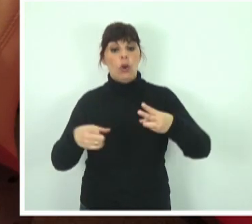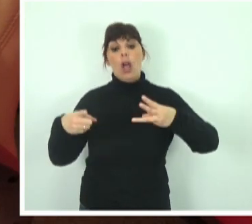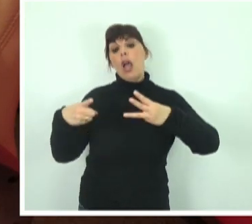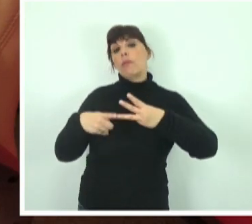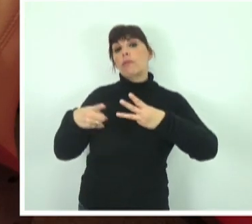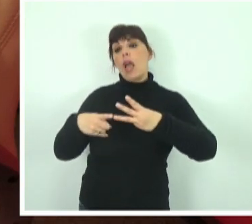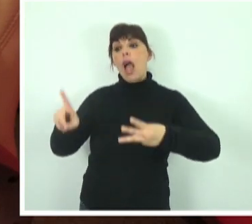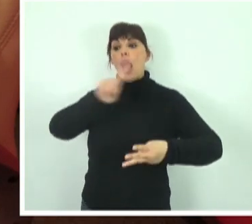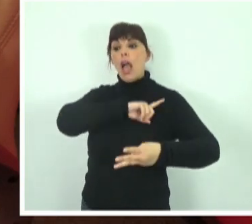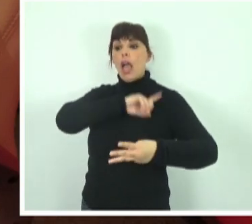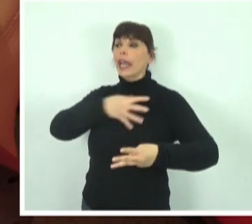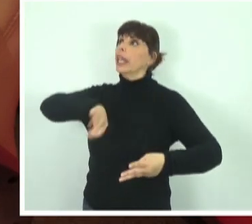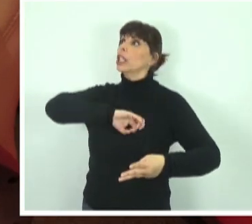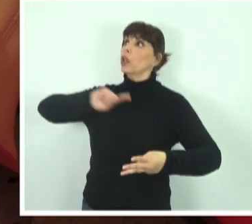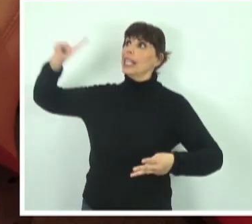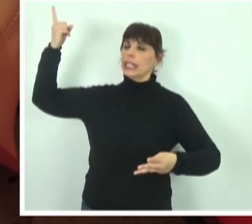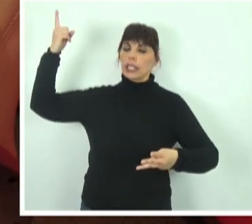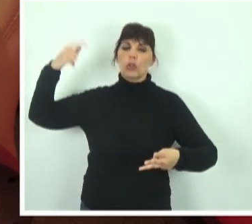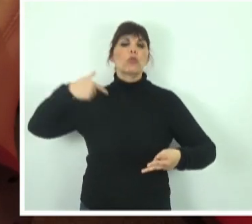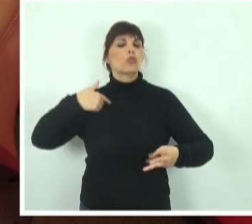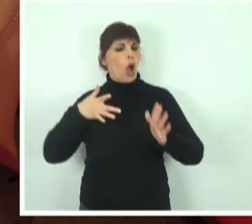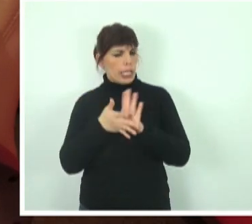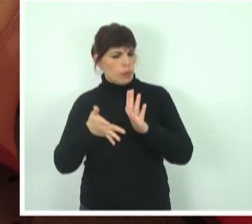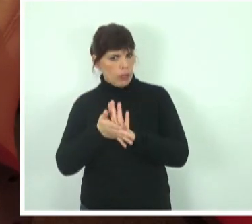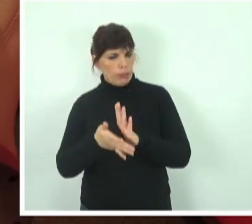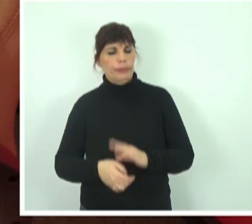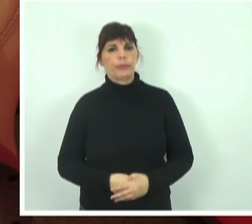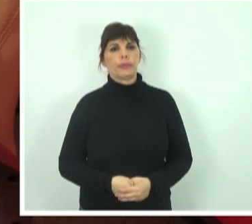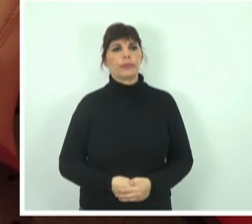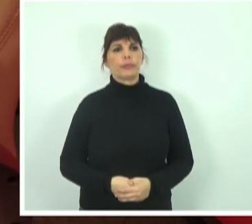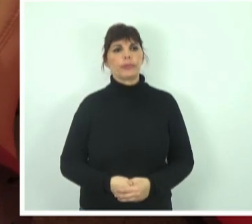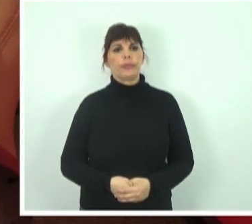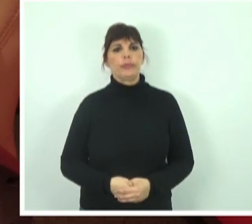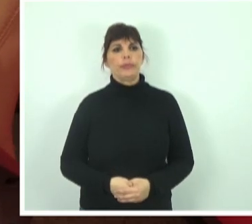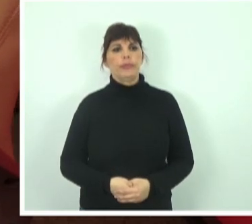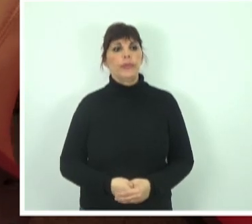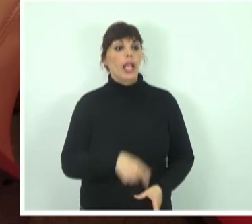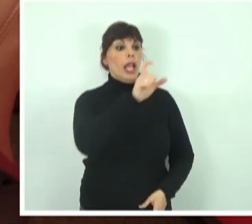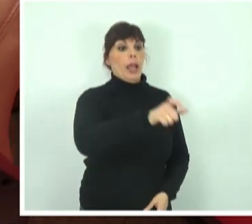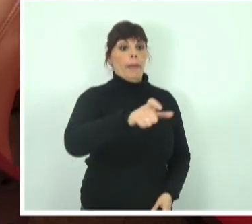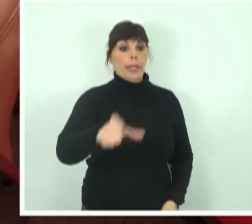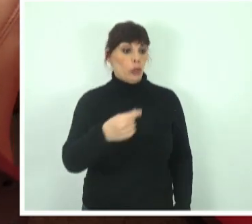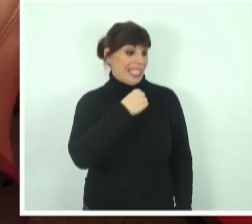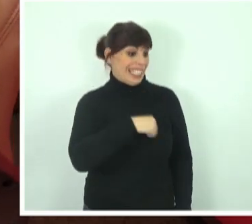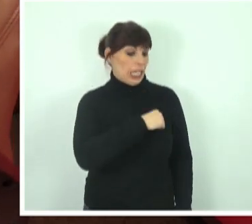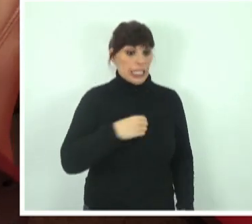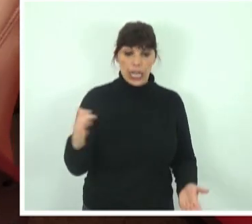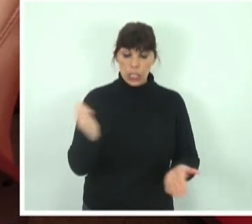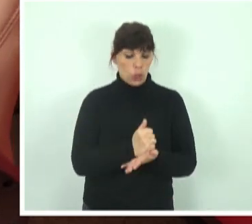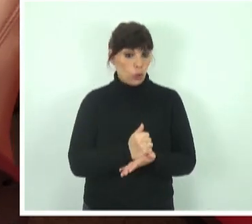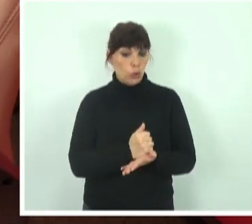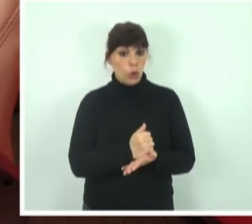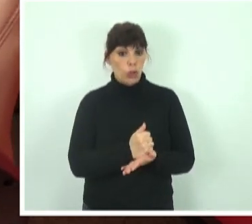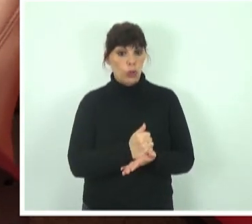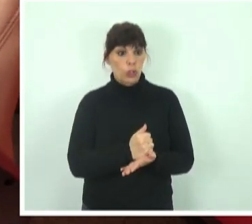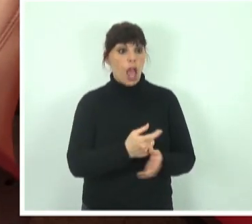ejército del Señor. Déjame explicar eso un momento. Atención. Todos los cristianos, todos, son